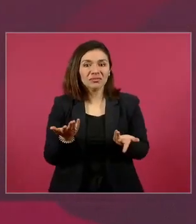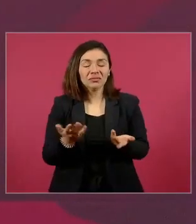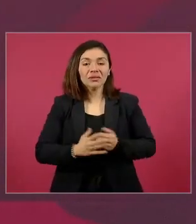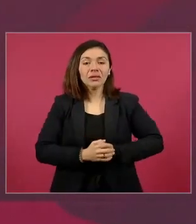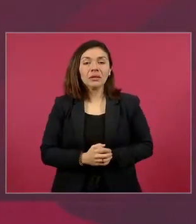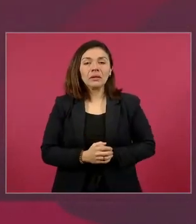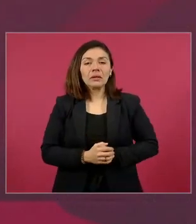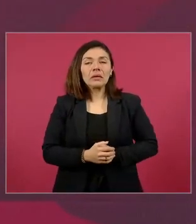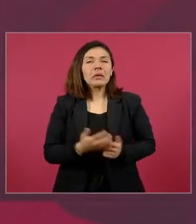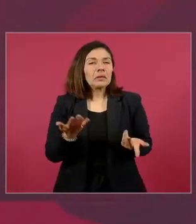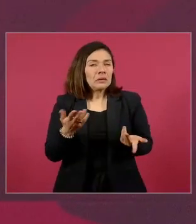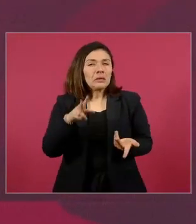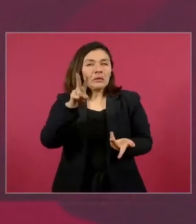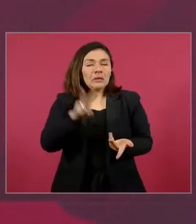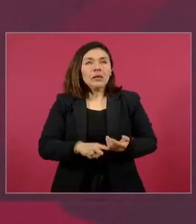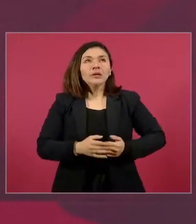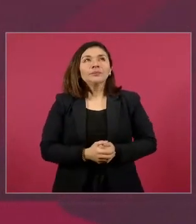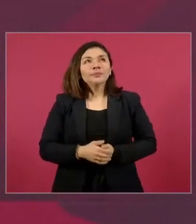si no